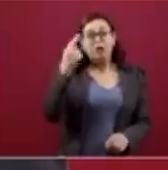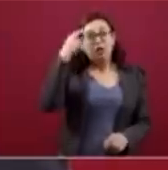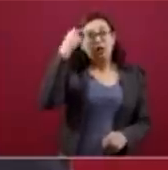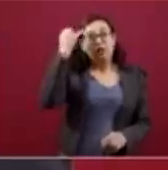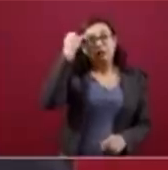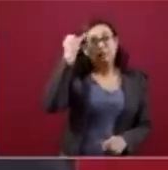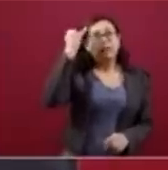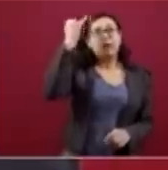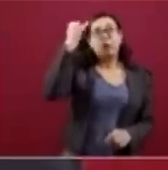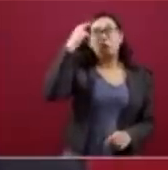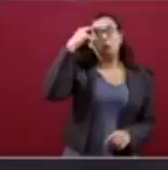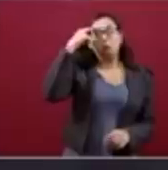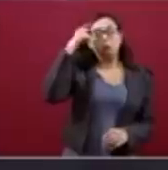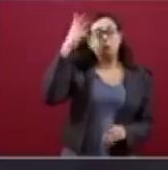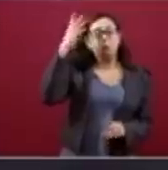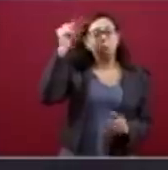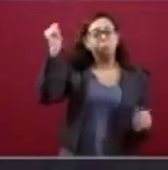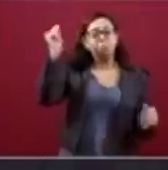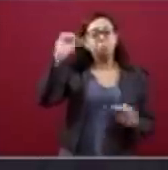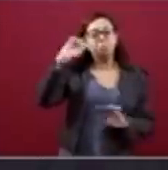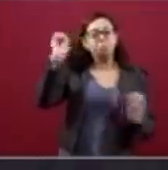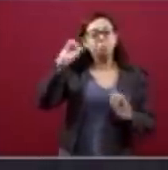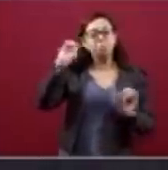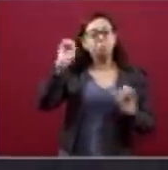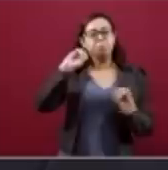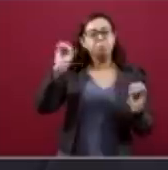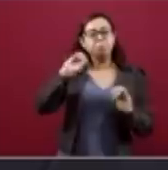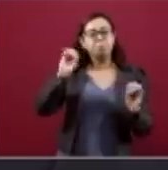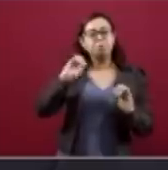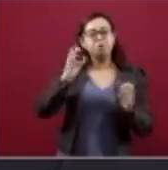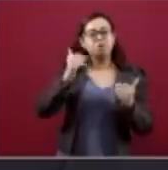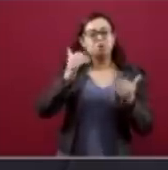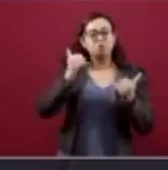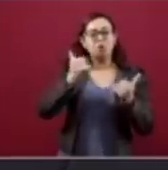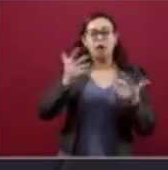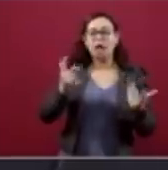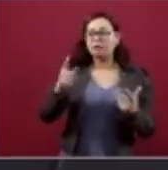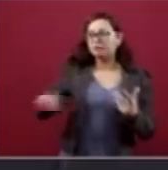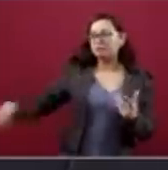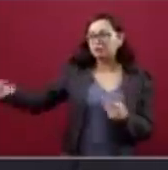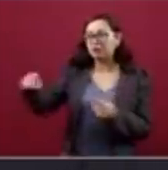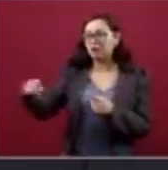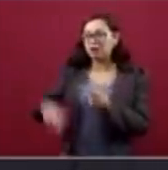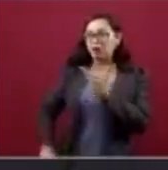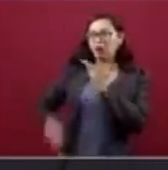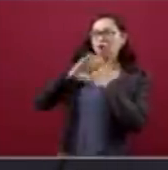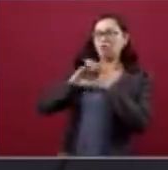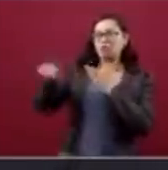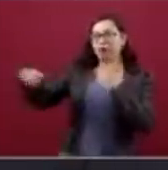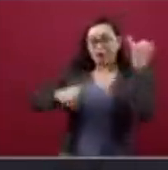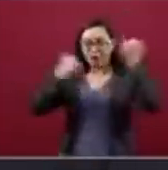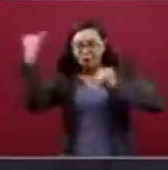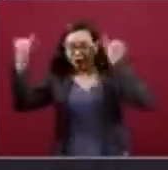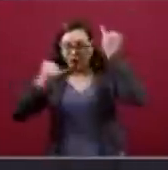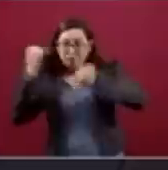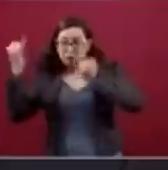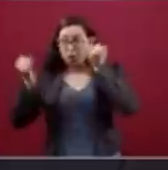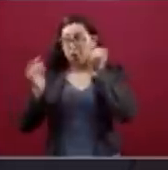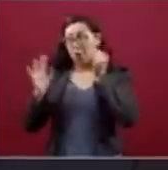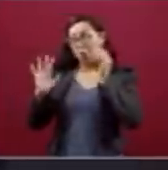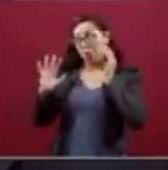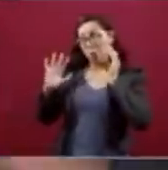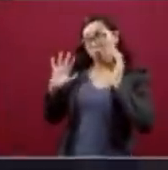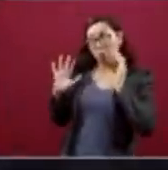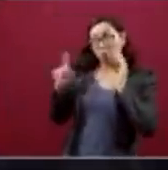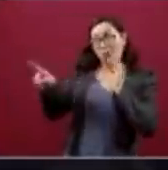O sea, es mucha la imaginación de mis adversarios, pero no me meto en eso.